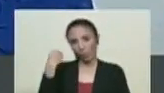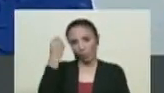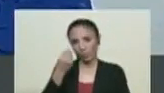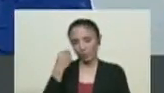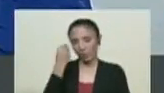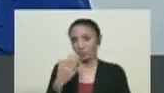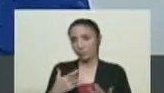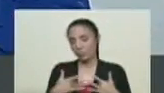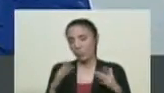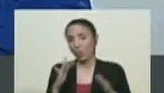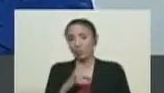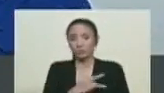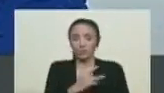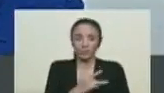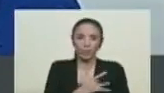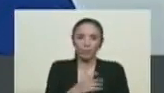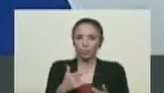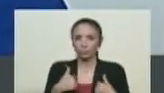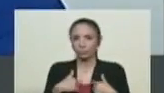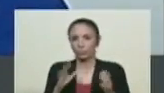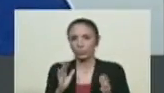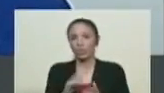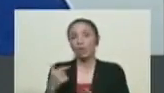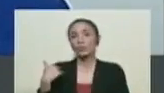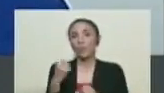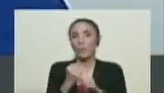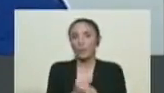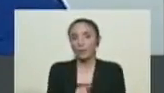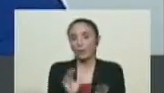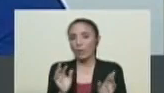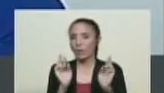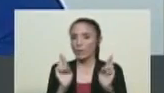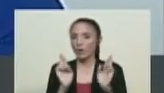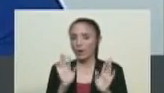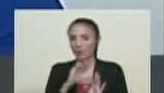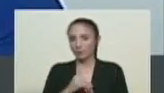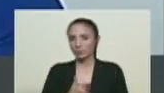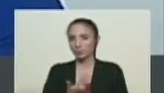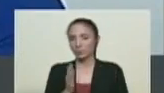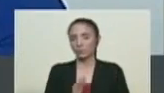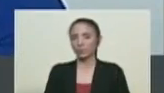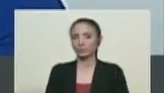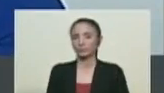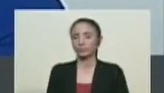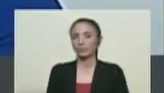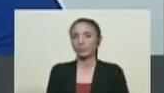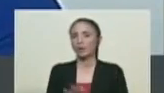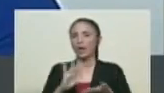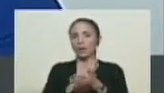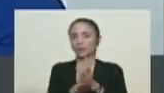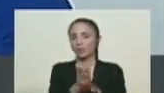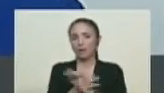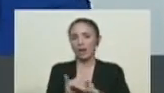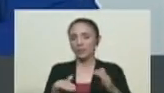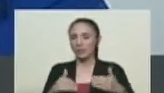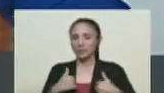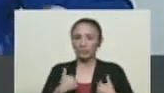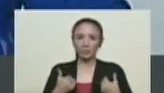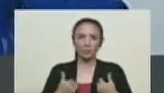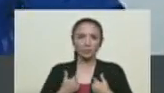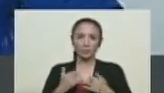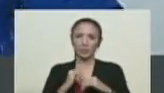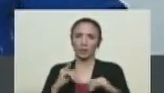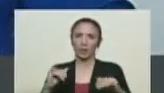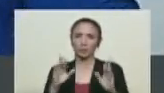así es lo que siento y espero que estemos en la capacidad para evitarle sufrimientos a nuestro pueblo y